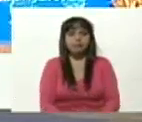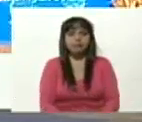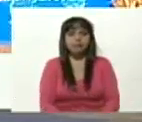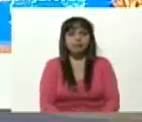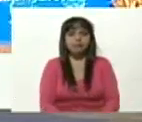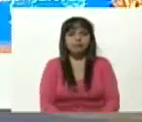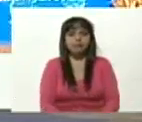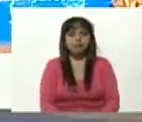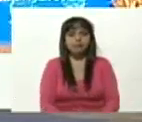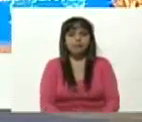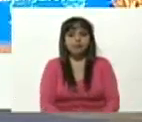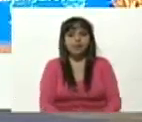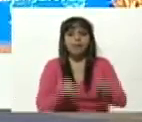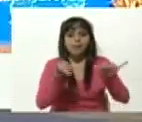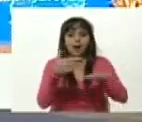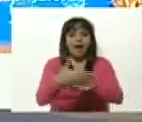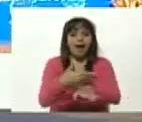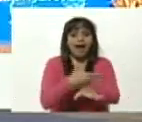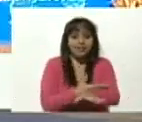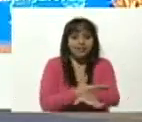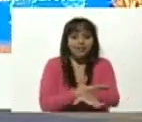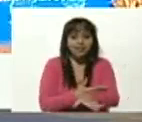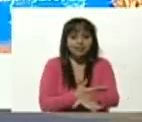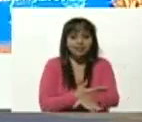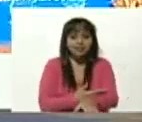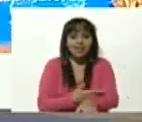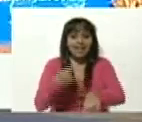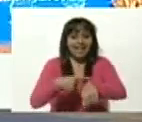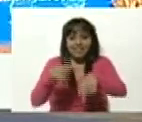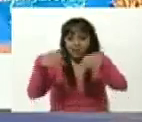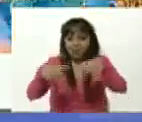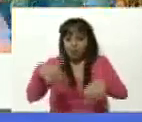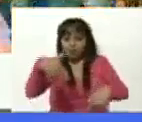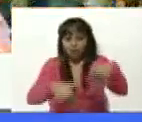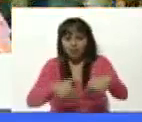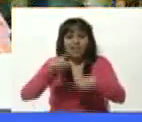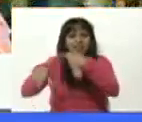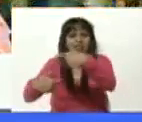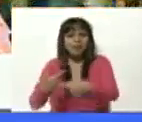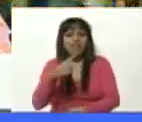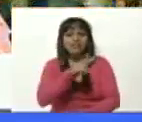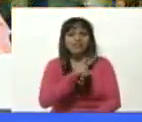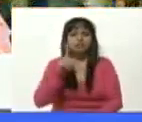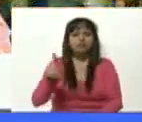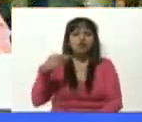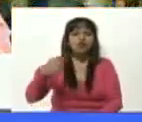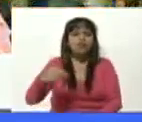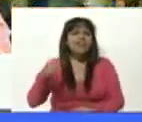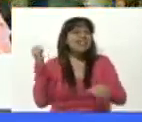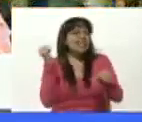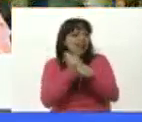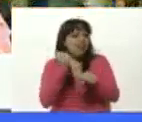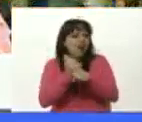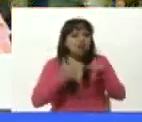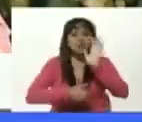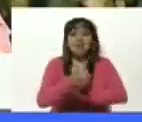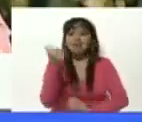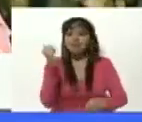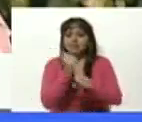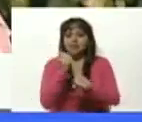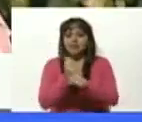mientras tanto, antes, durante y después del 21 de noviembre, trabajo y más